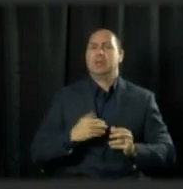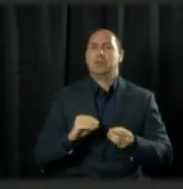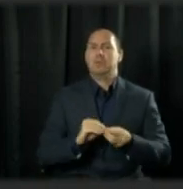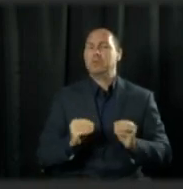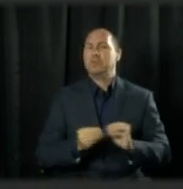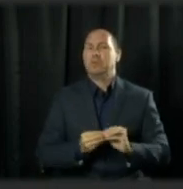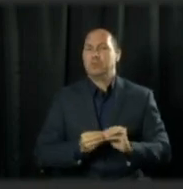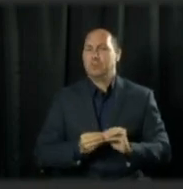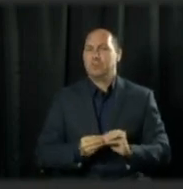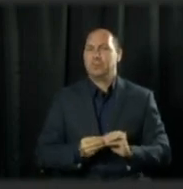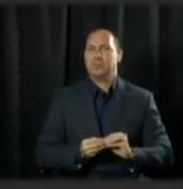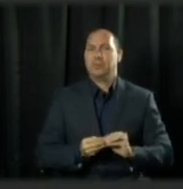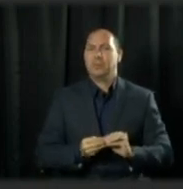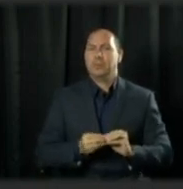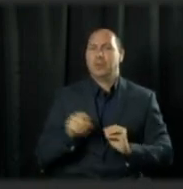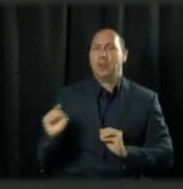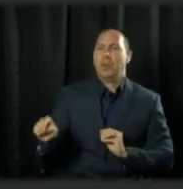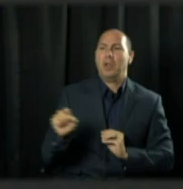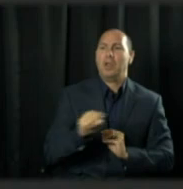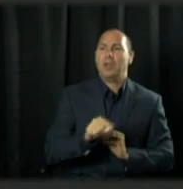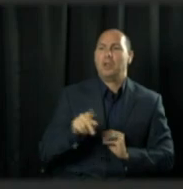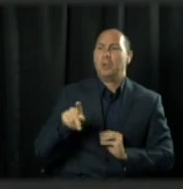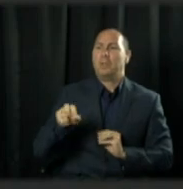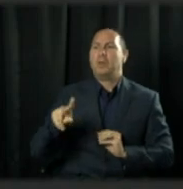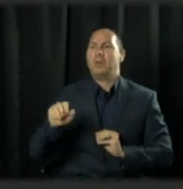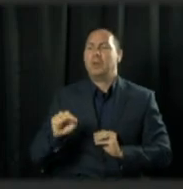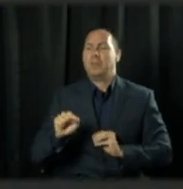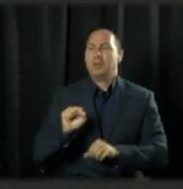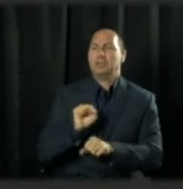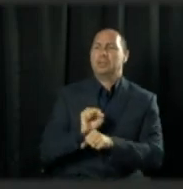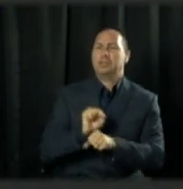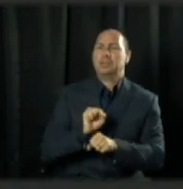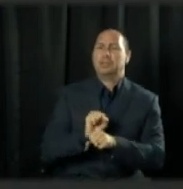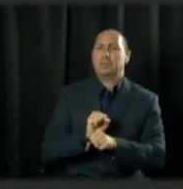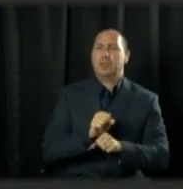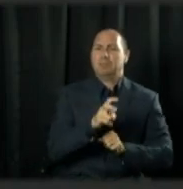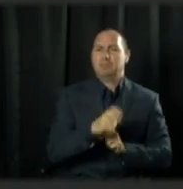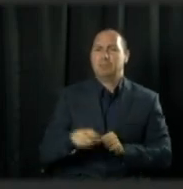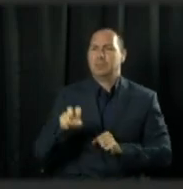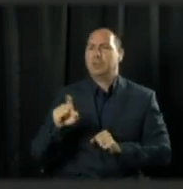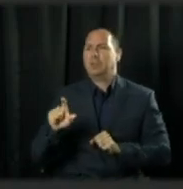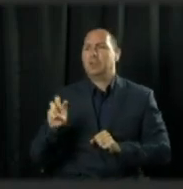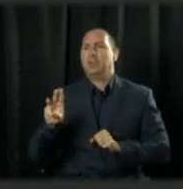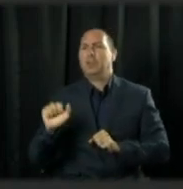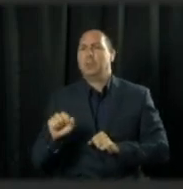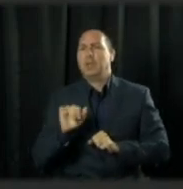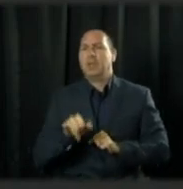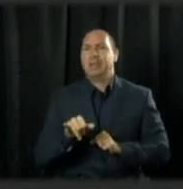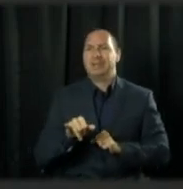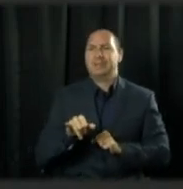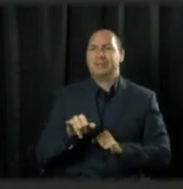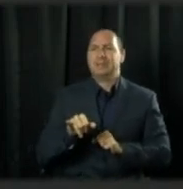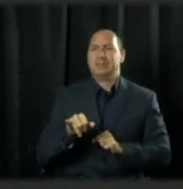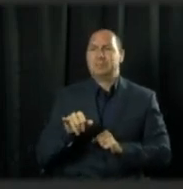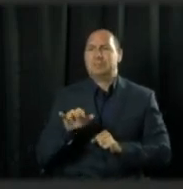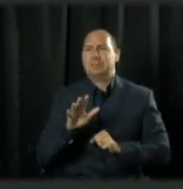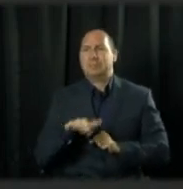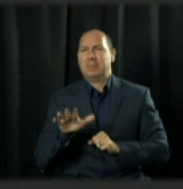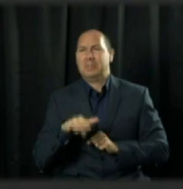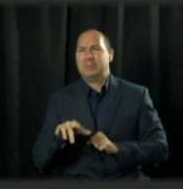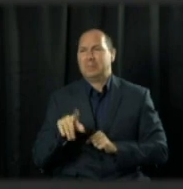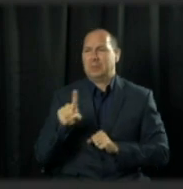un alto número de empleados de energía eléctrica que no va a pasar a Luma. Eso puede costar 120